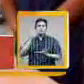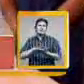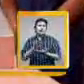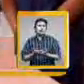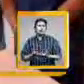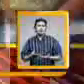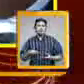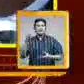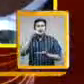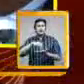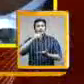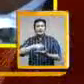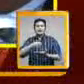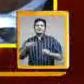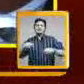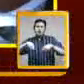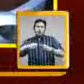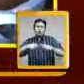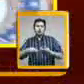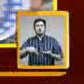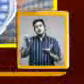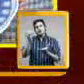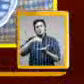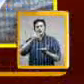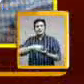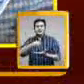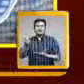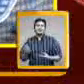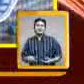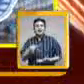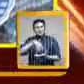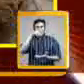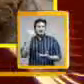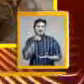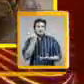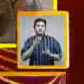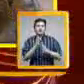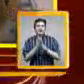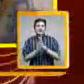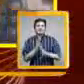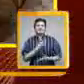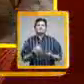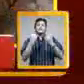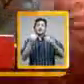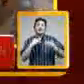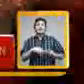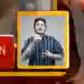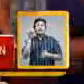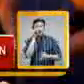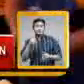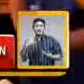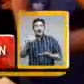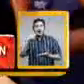capacitándonos con talleres, estamos aprendiendo manualidades, estamos aprendiendo de todo un poco. Todo gratis. Sí, todo gratis. Muchas gracias, señora. Yo